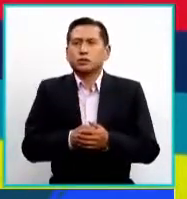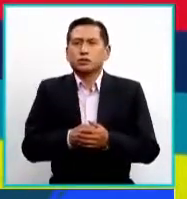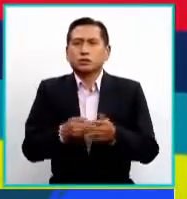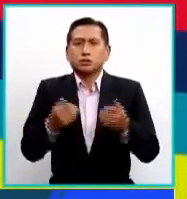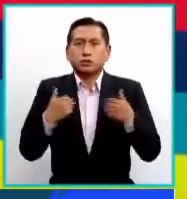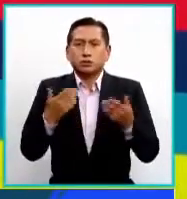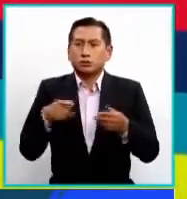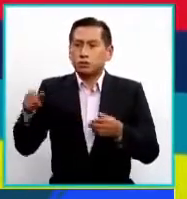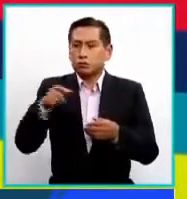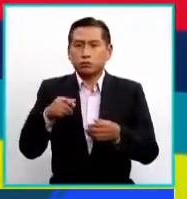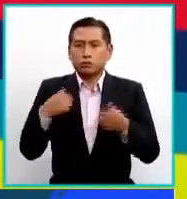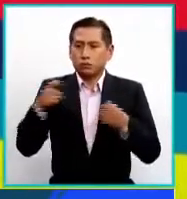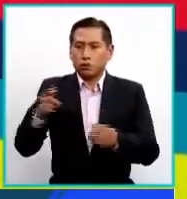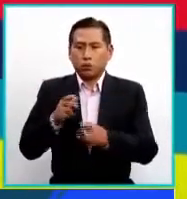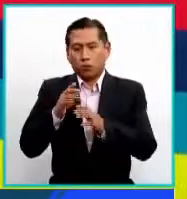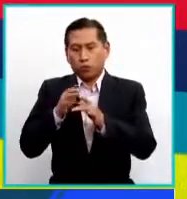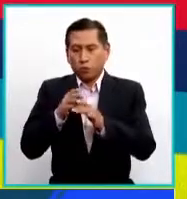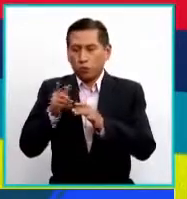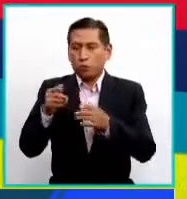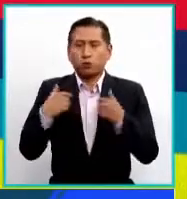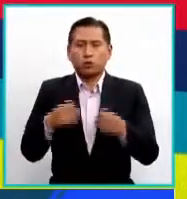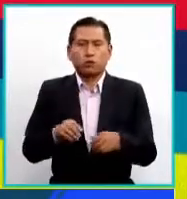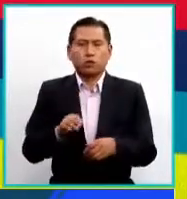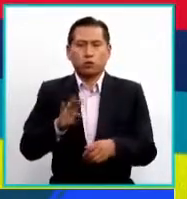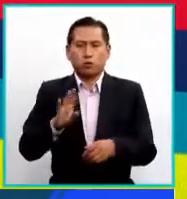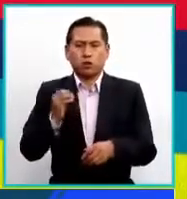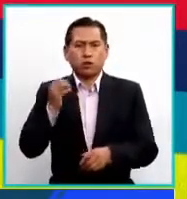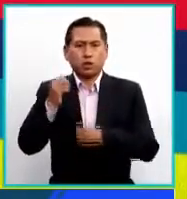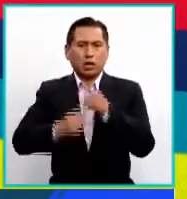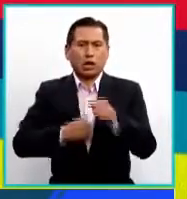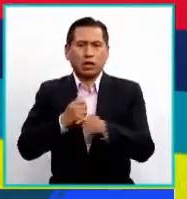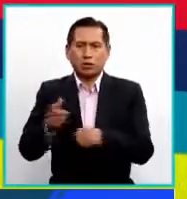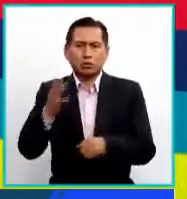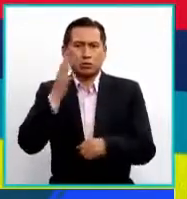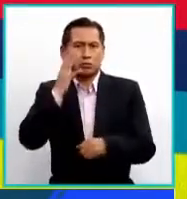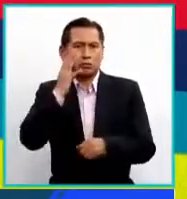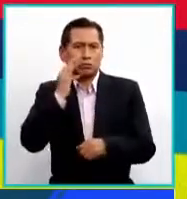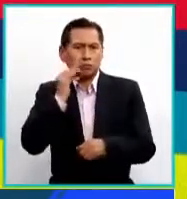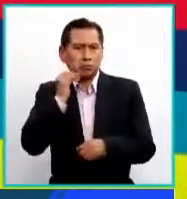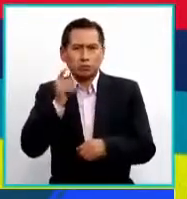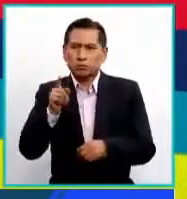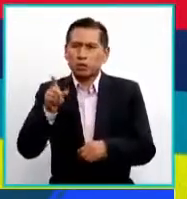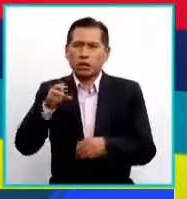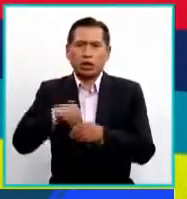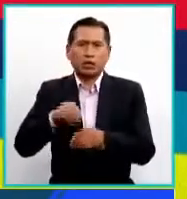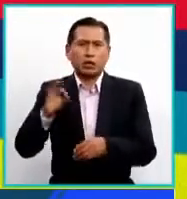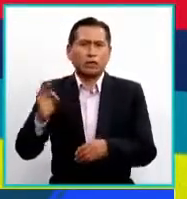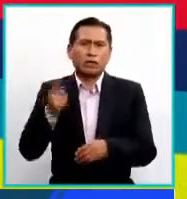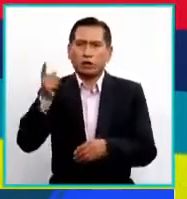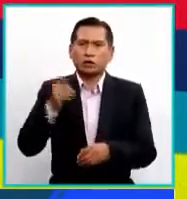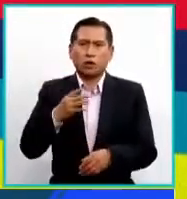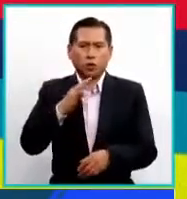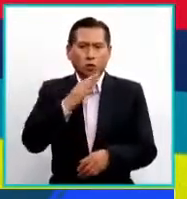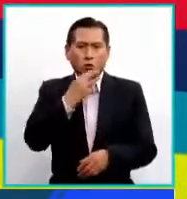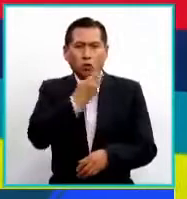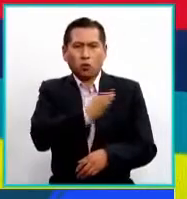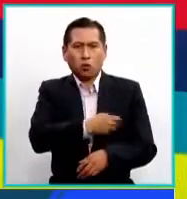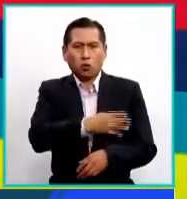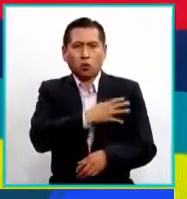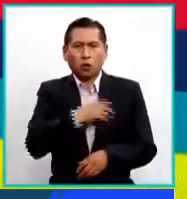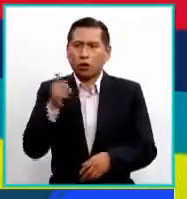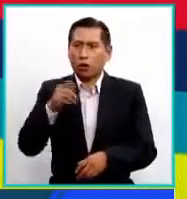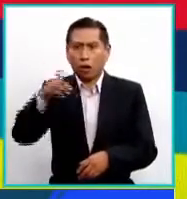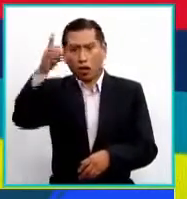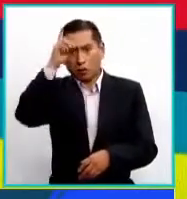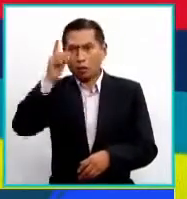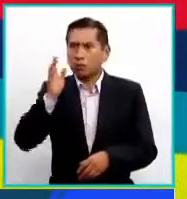Hay intérpretes de quena de 40 años de trayectoria en Francia, en Croacia, en